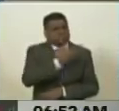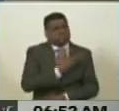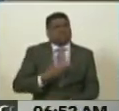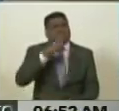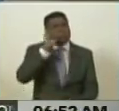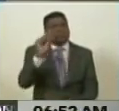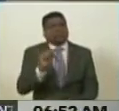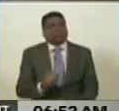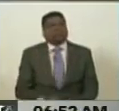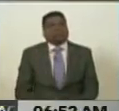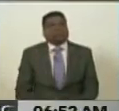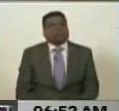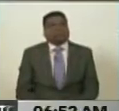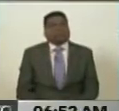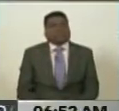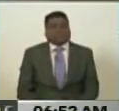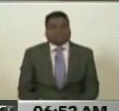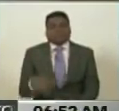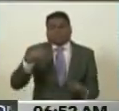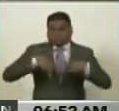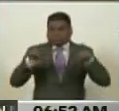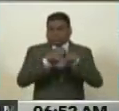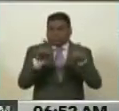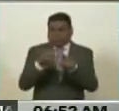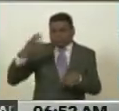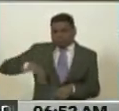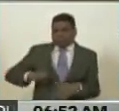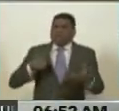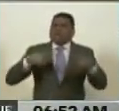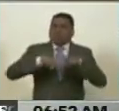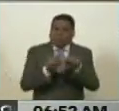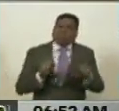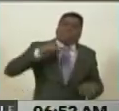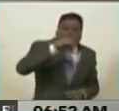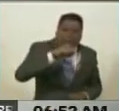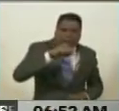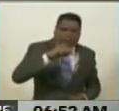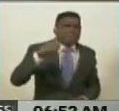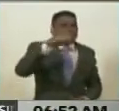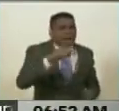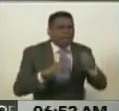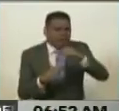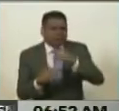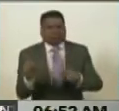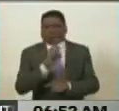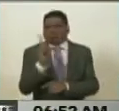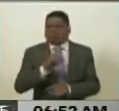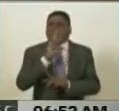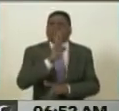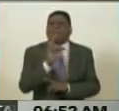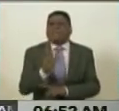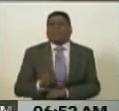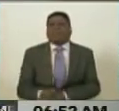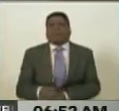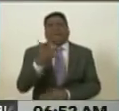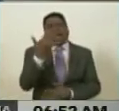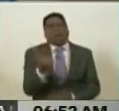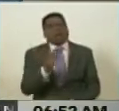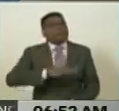este aumento de salario es como un golpe, ¿no?, dentro de la guerra económica y ellos no se van a quedar con eso. ¿Cuál sería la respuesta entonces que ustedes